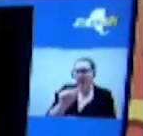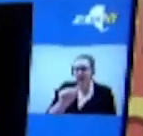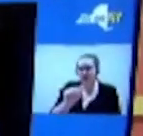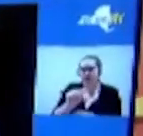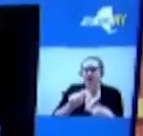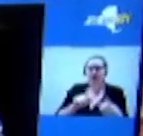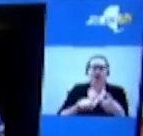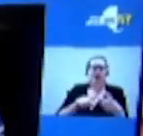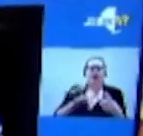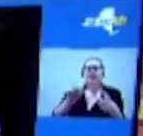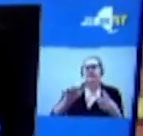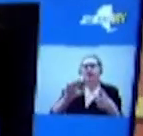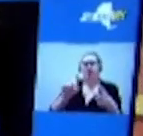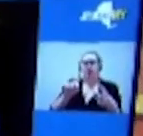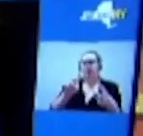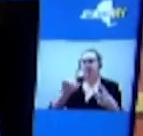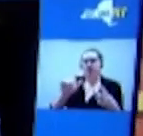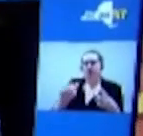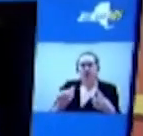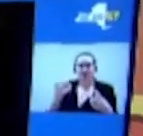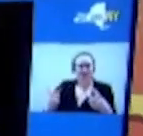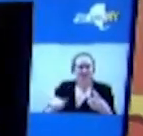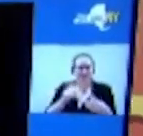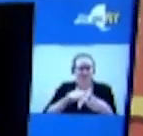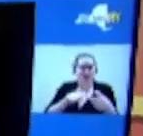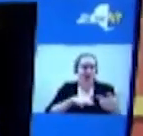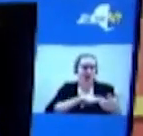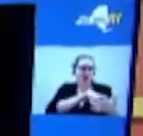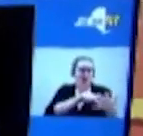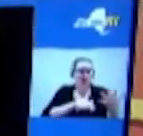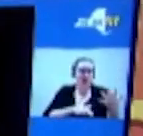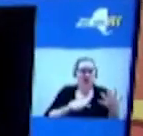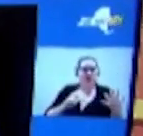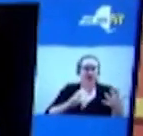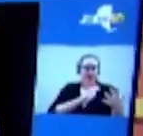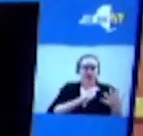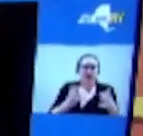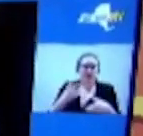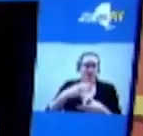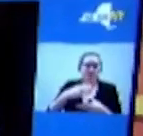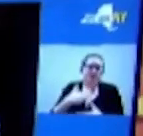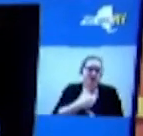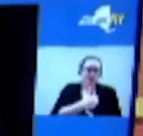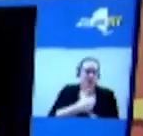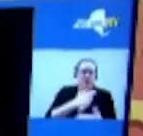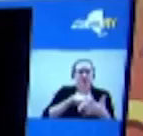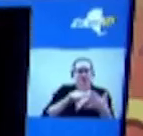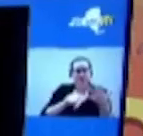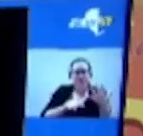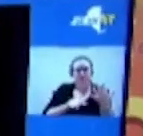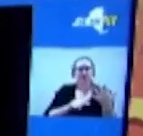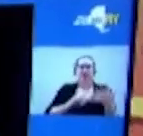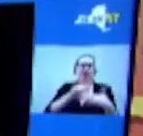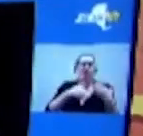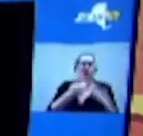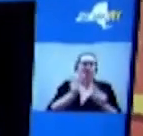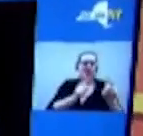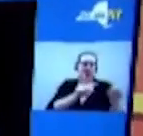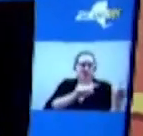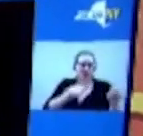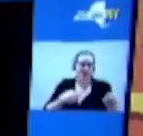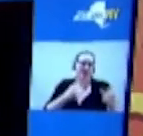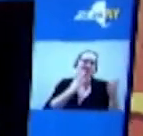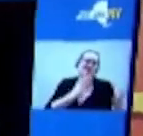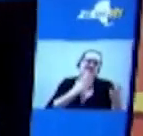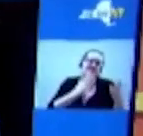escucharle siempre. Igualmente, gracias Julio, gracias a todos. Para mí siempre es tanta alegría poder comunicarme con ustedes y